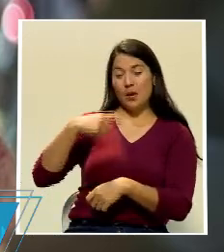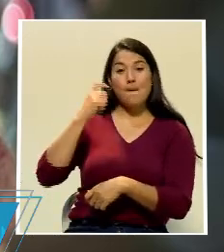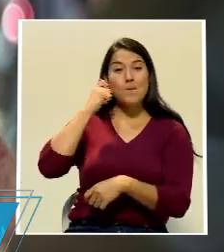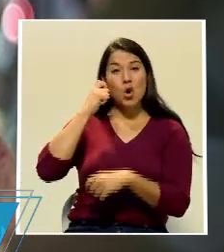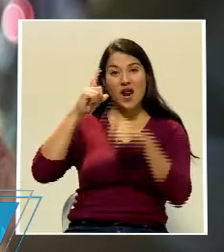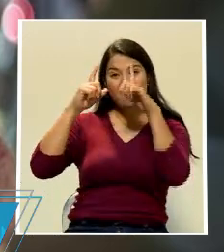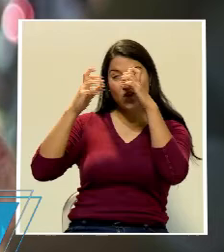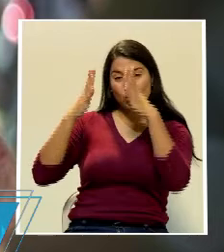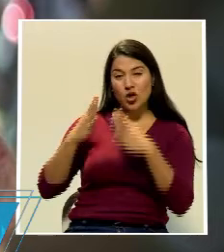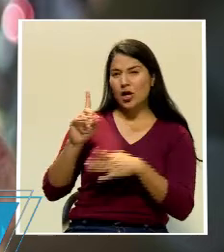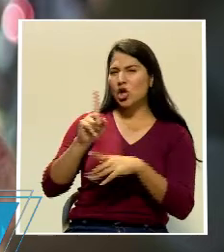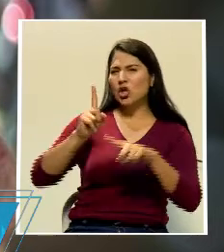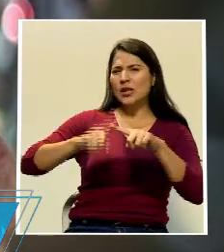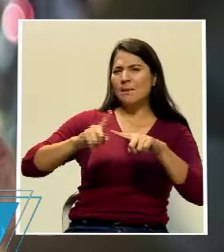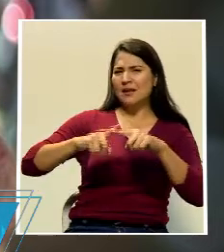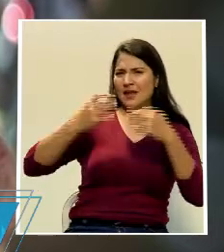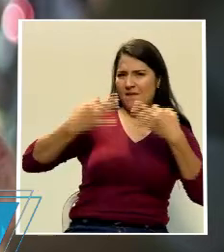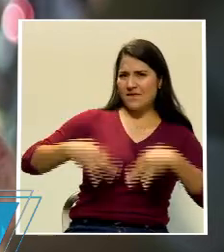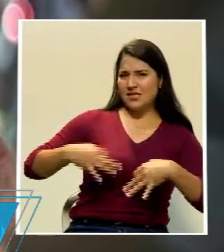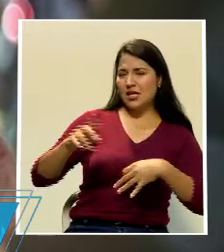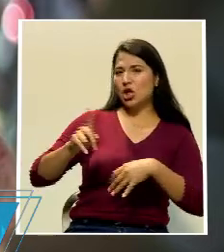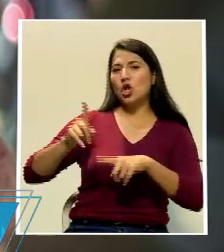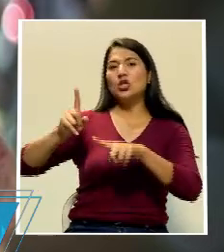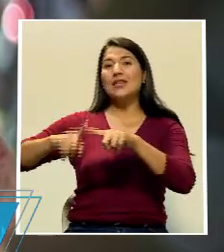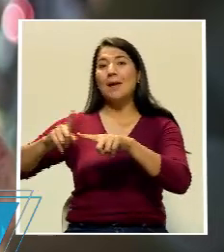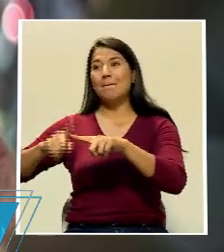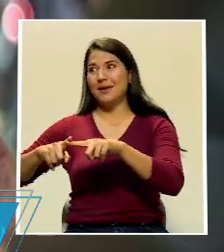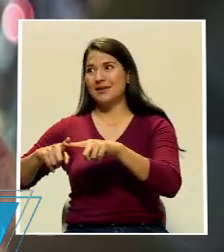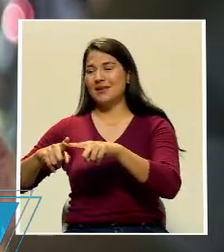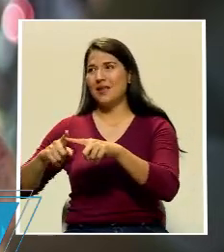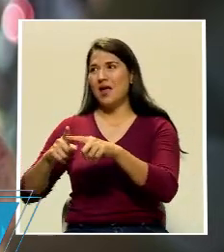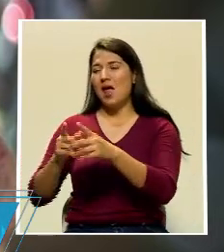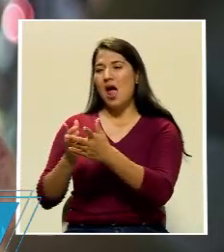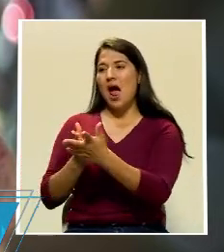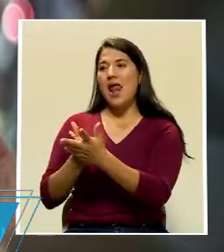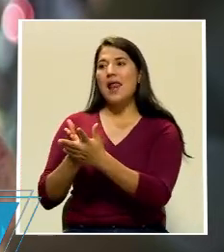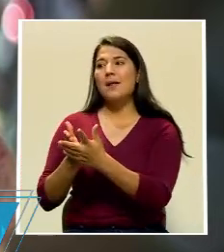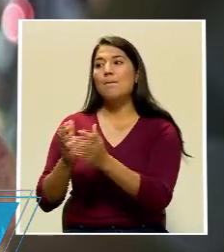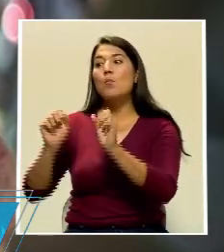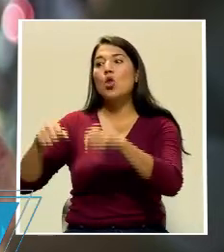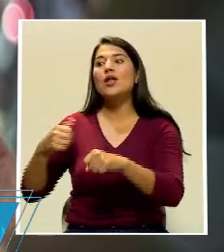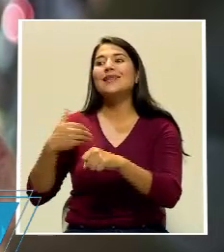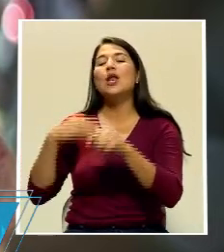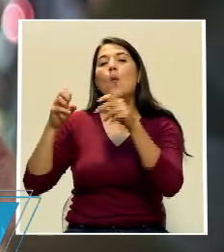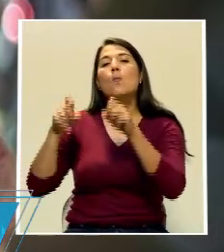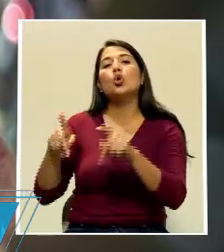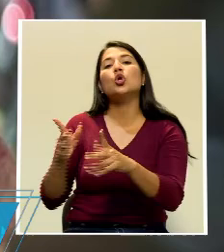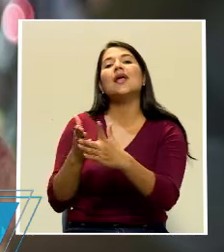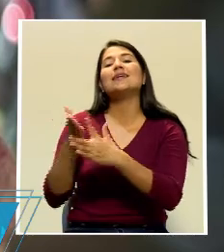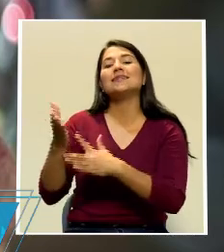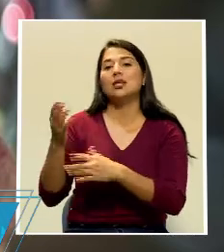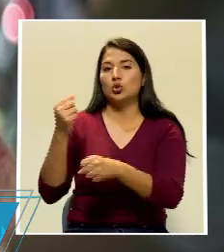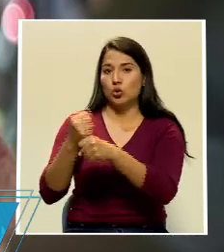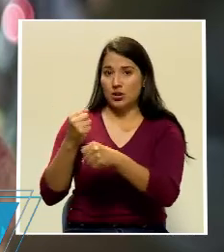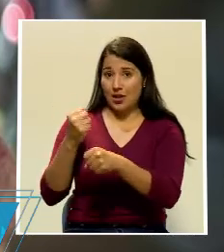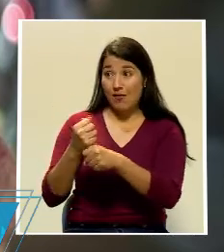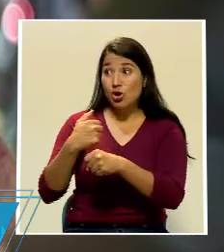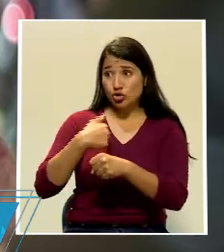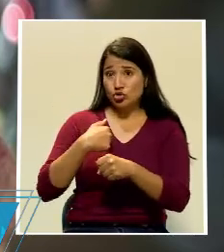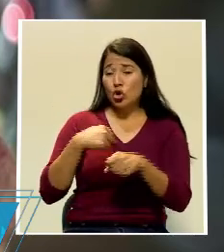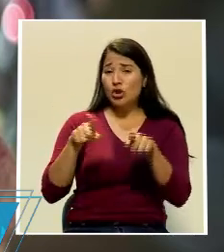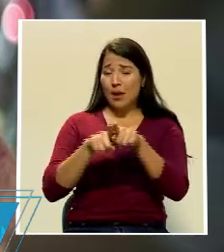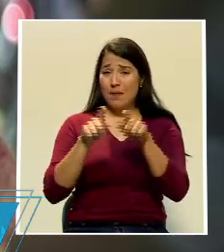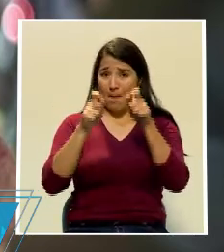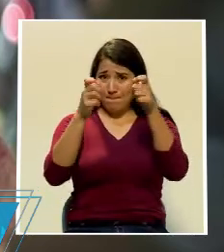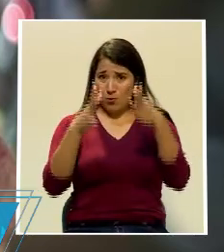tanto con las condiciones físicas, sino con las condiciones de acceso al trabajo. Porque yo he sido profesora de fotografía también